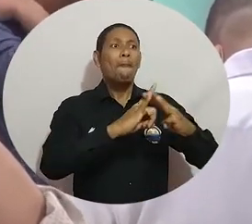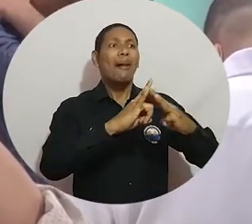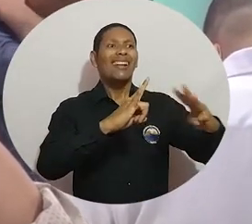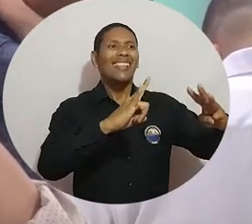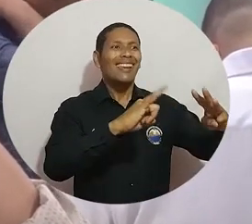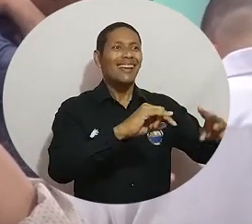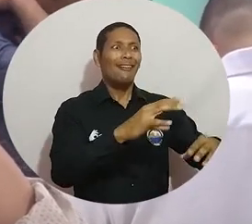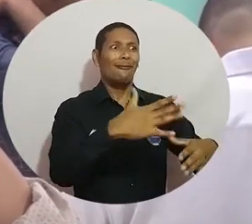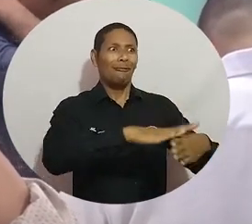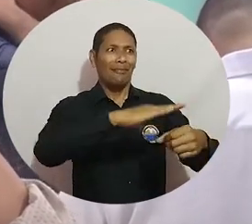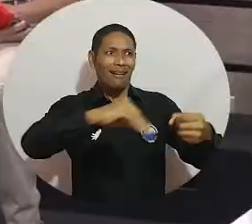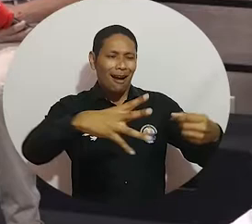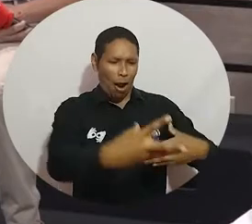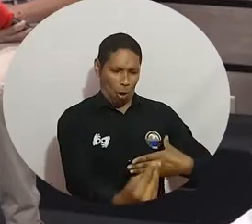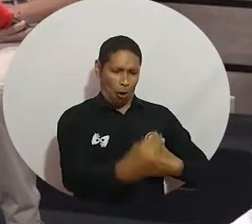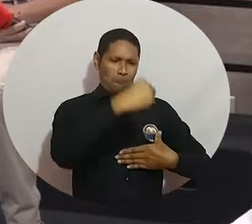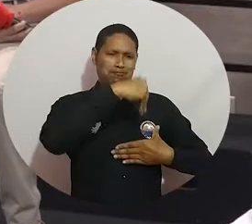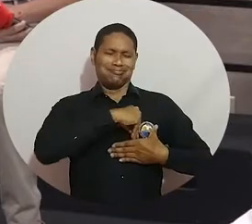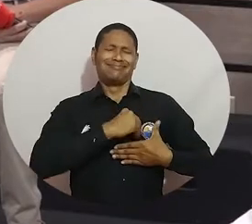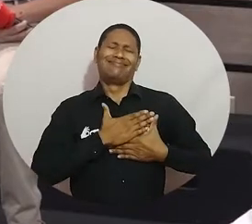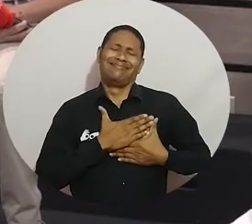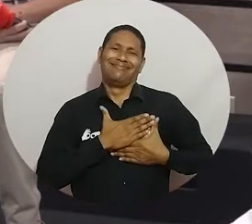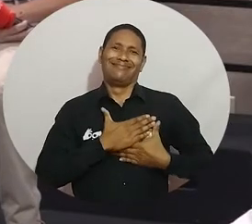un pedacito del Magdalena conmigo.